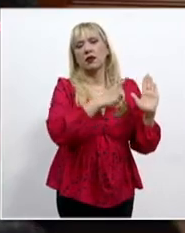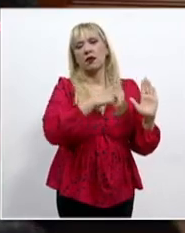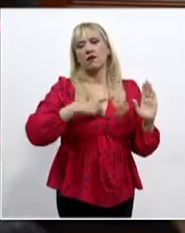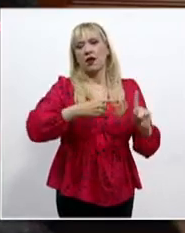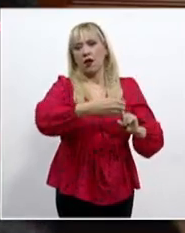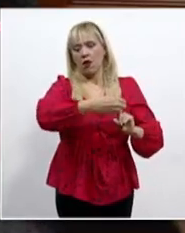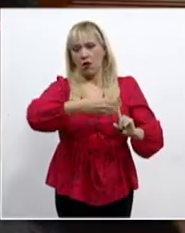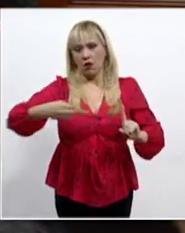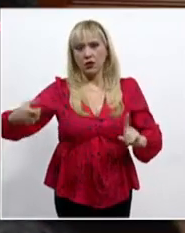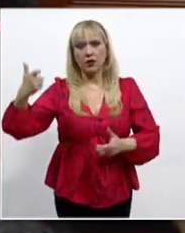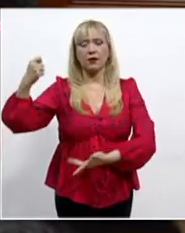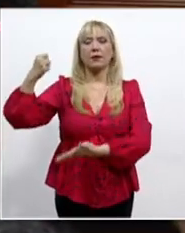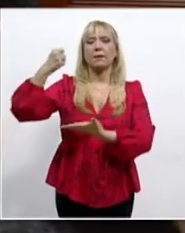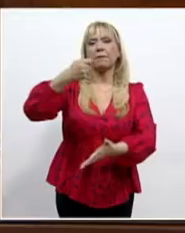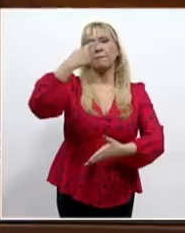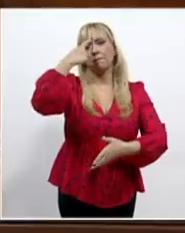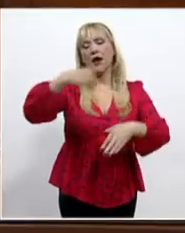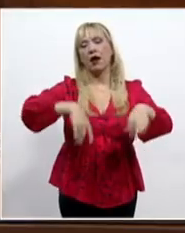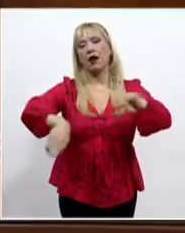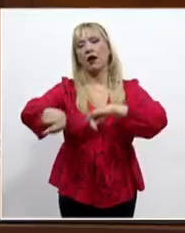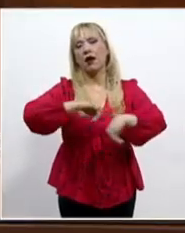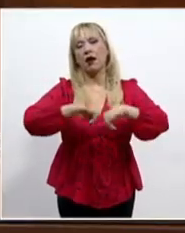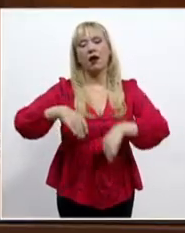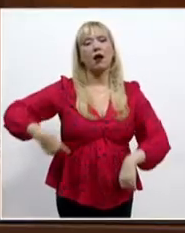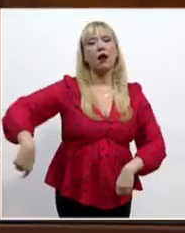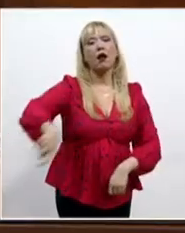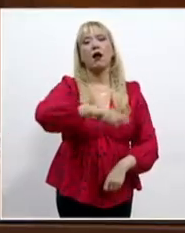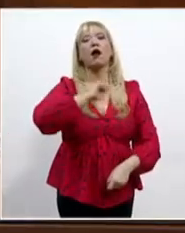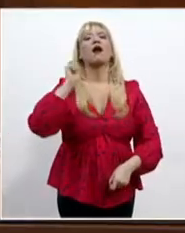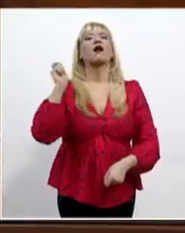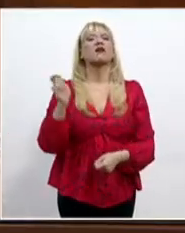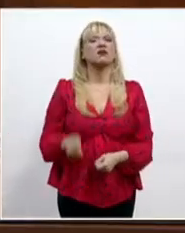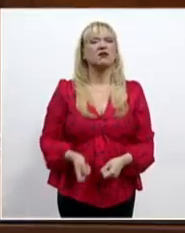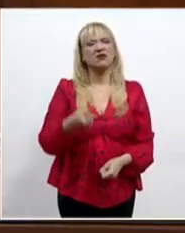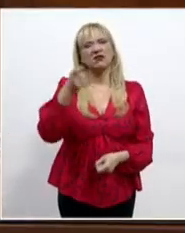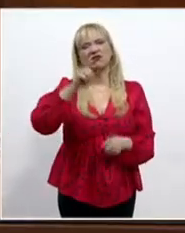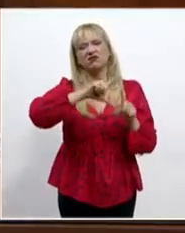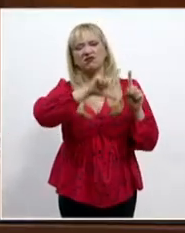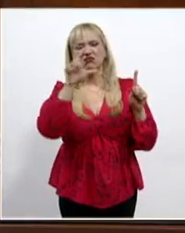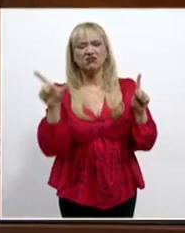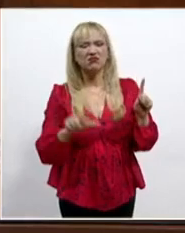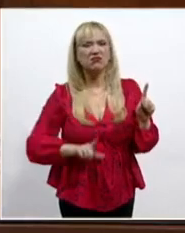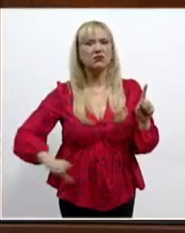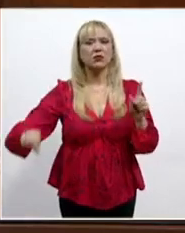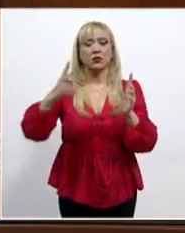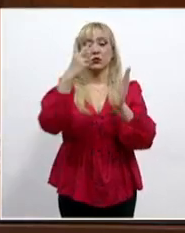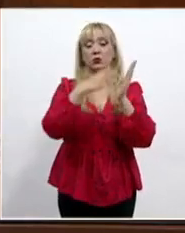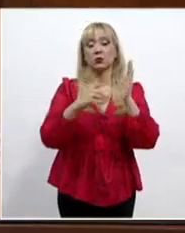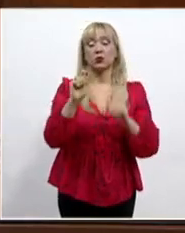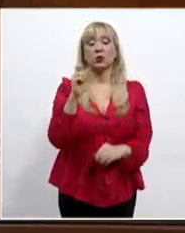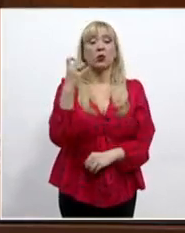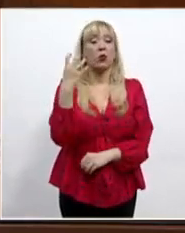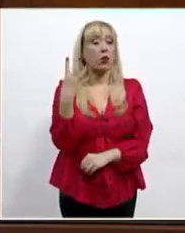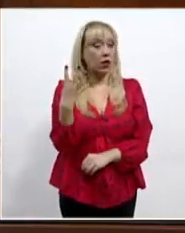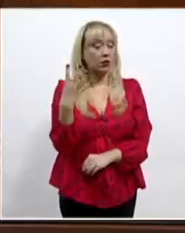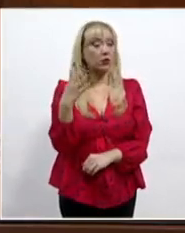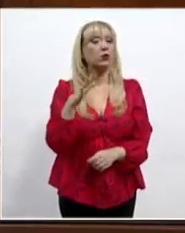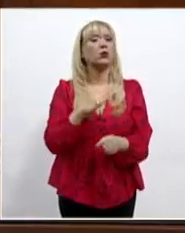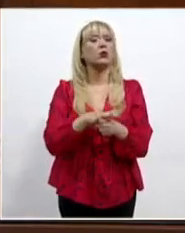asignación presupuestal requerida para la impartición de justicia federal en